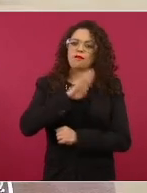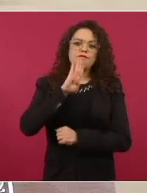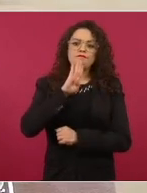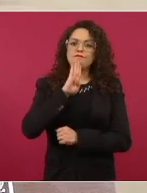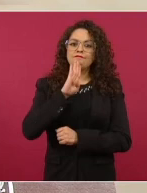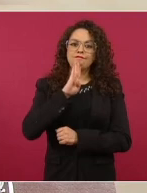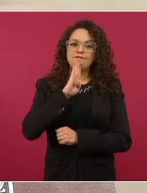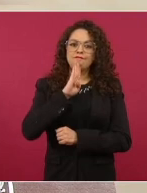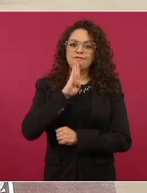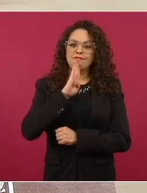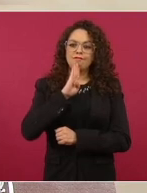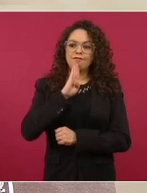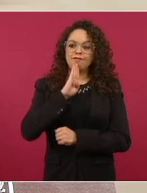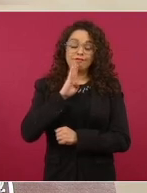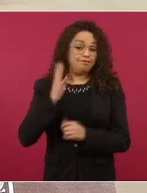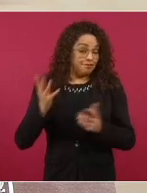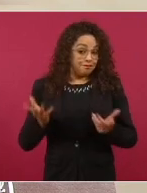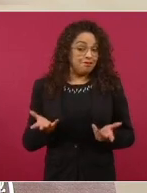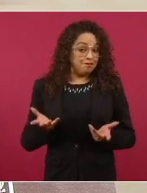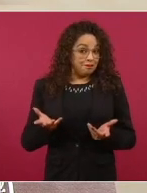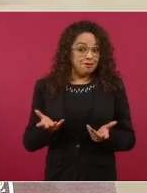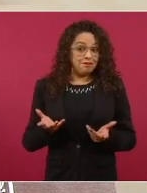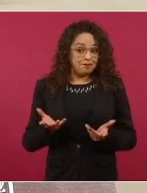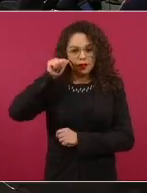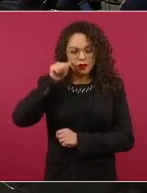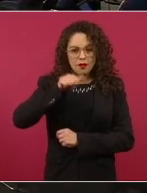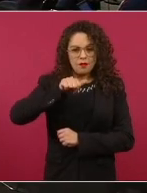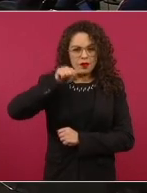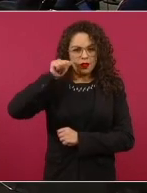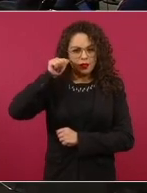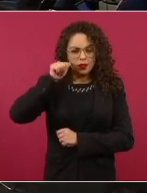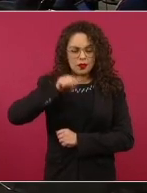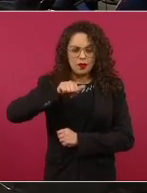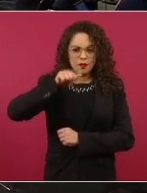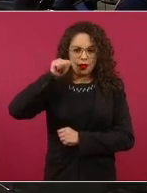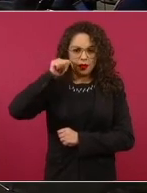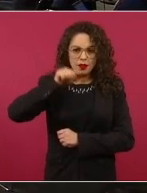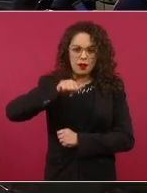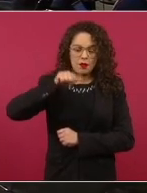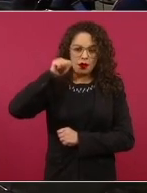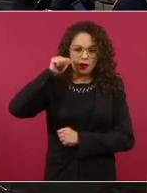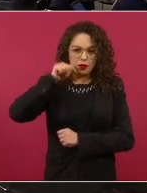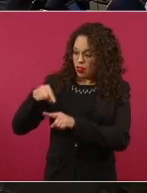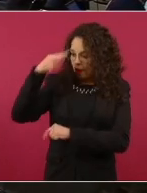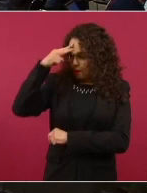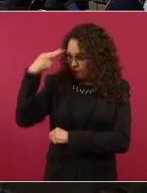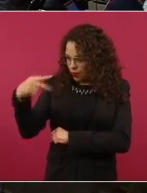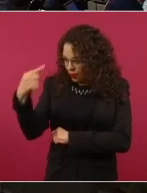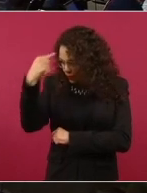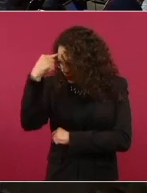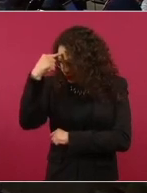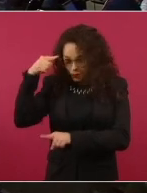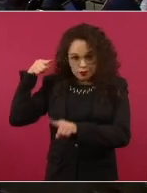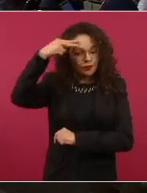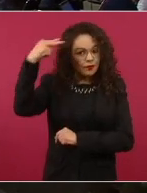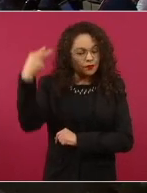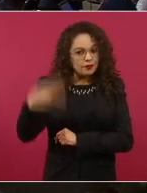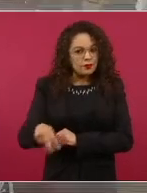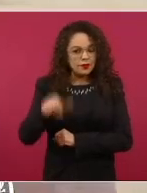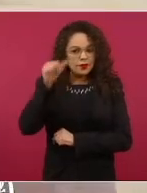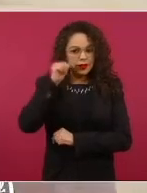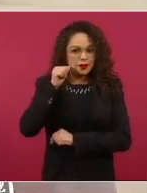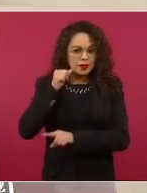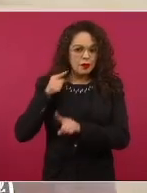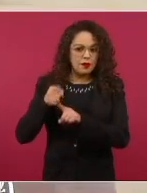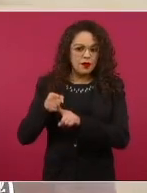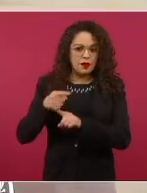estos siempre están denostando a México para sacar